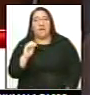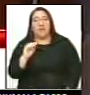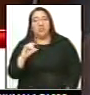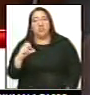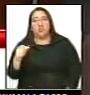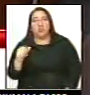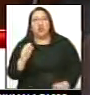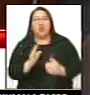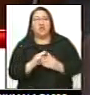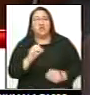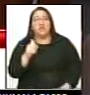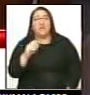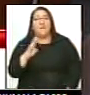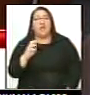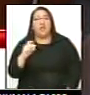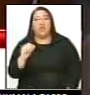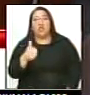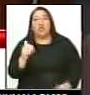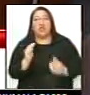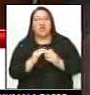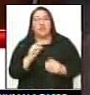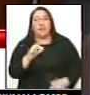Bartolo y la casa de Paracas.